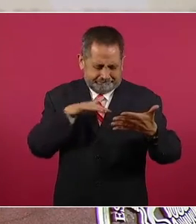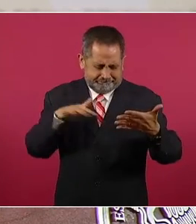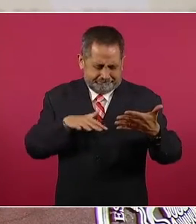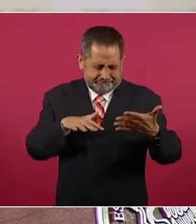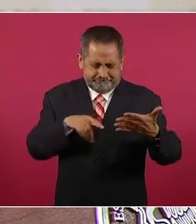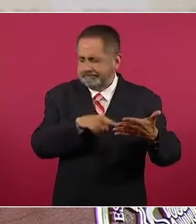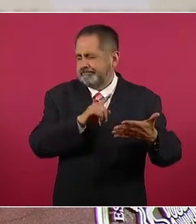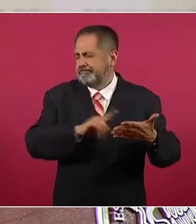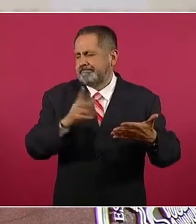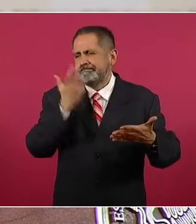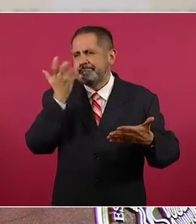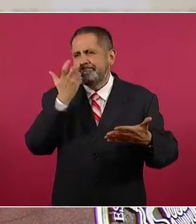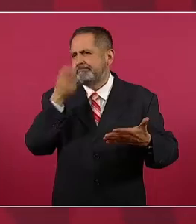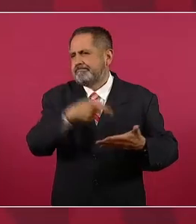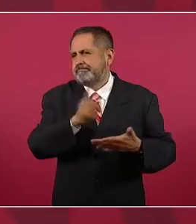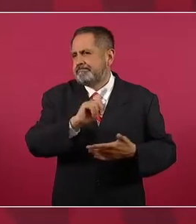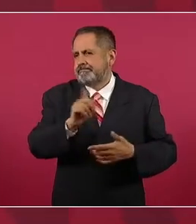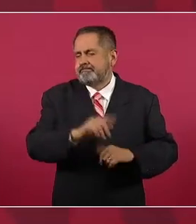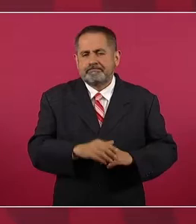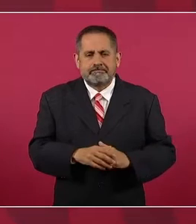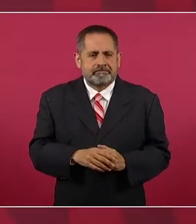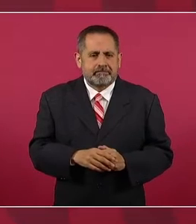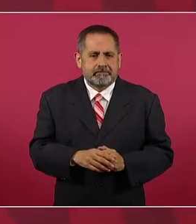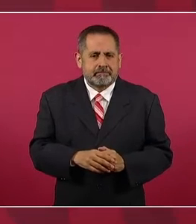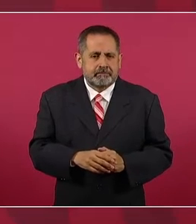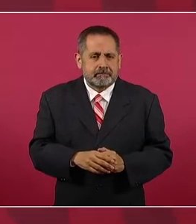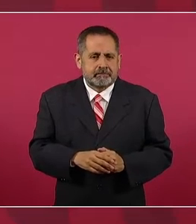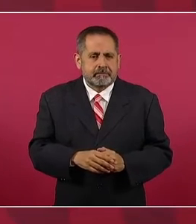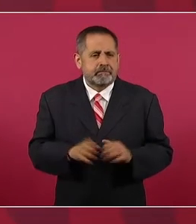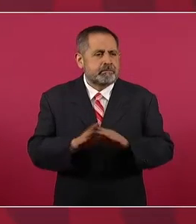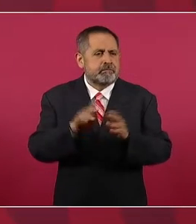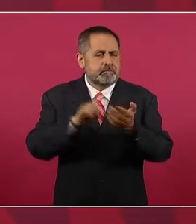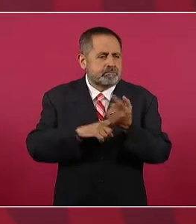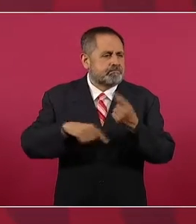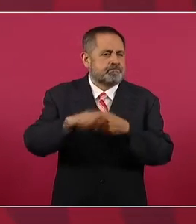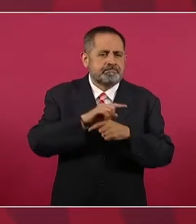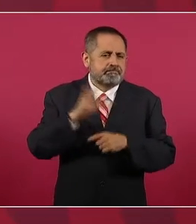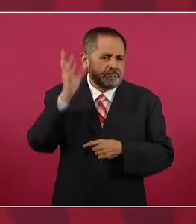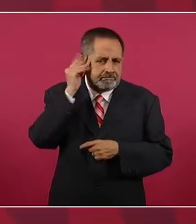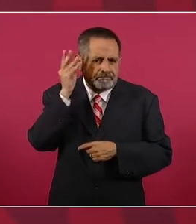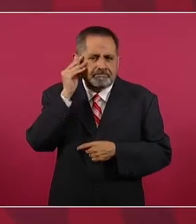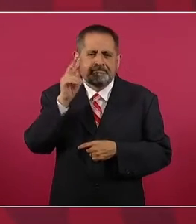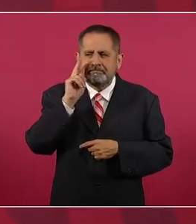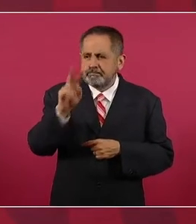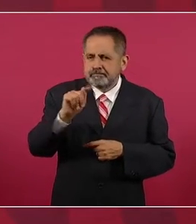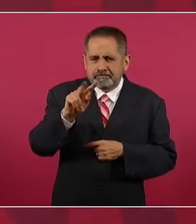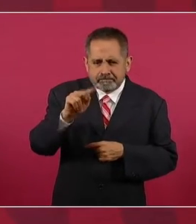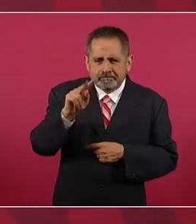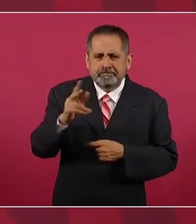sabe bien escuchar la radio, ver la televisión,